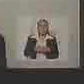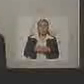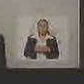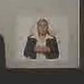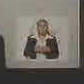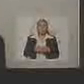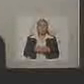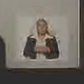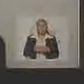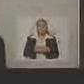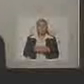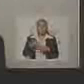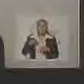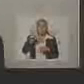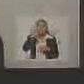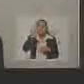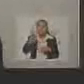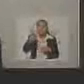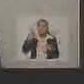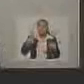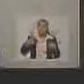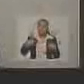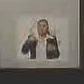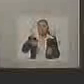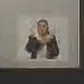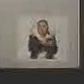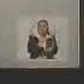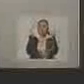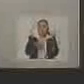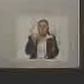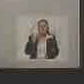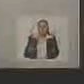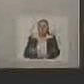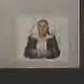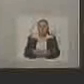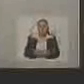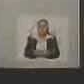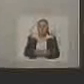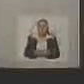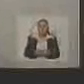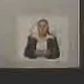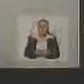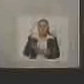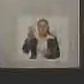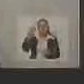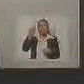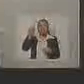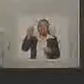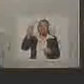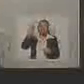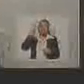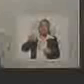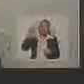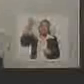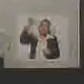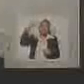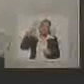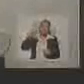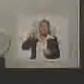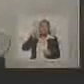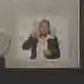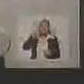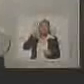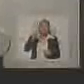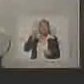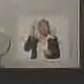Juárez es un territorio panista. Ciertamente lo fue, y muchos panistas que hoy están gobernando se